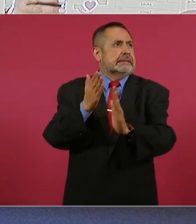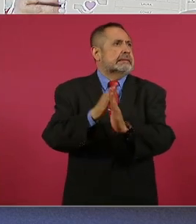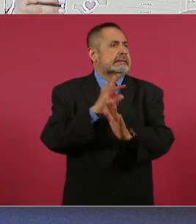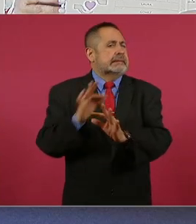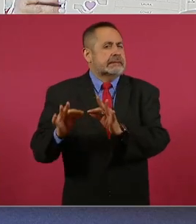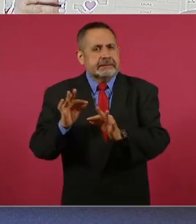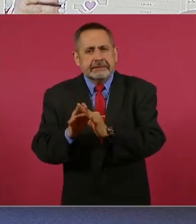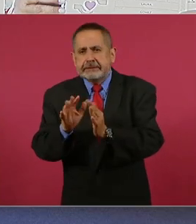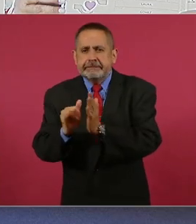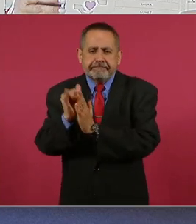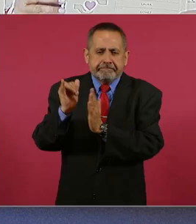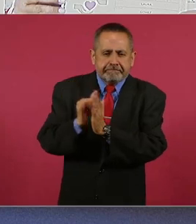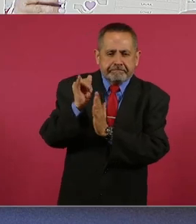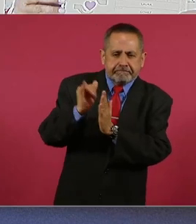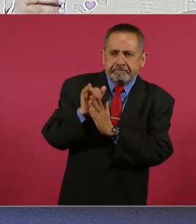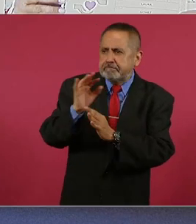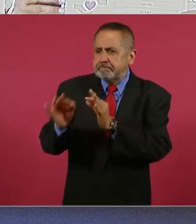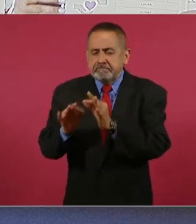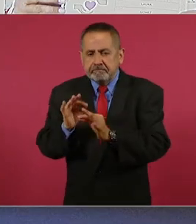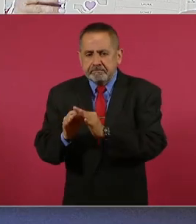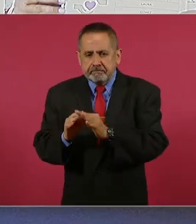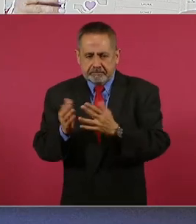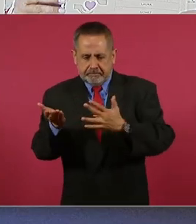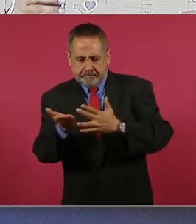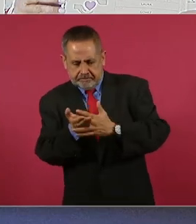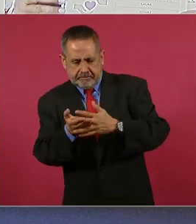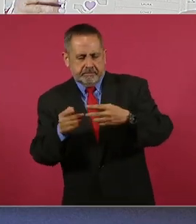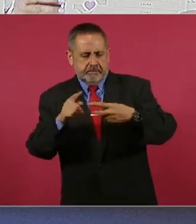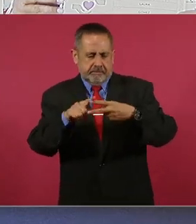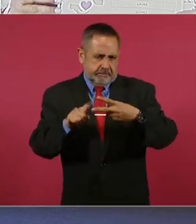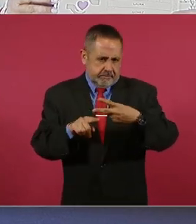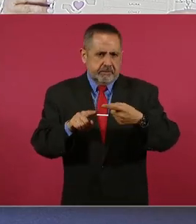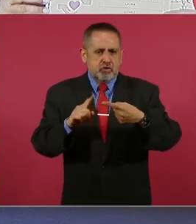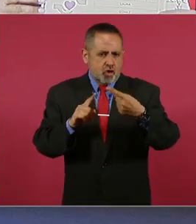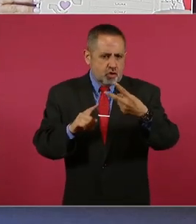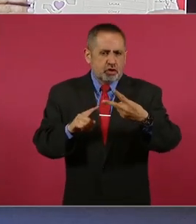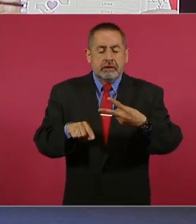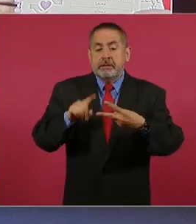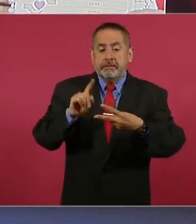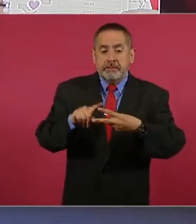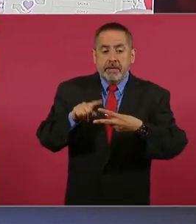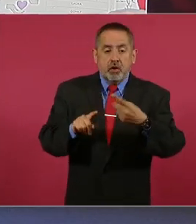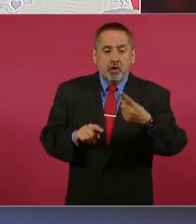en dos partes. La primera etapa,